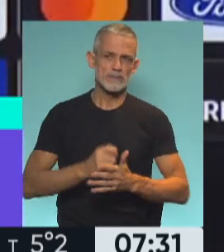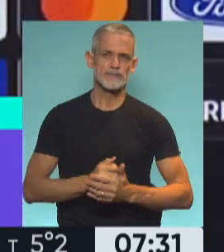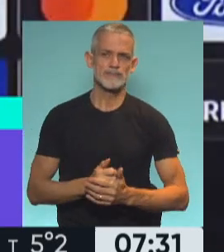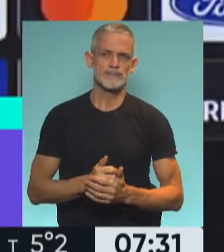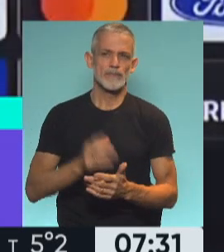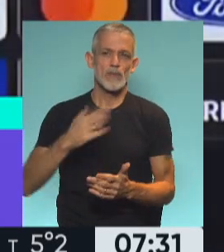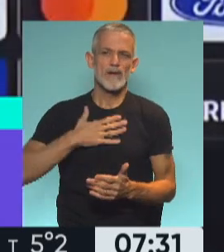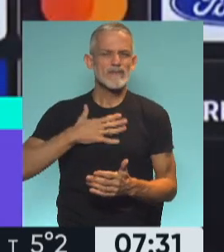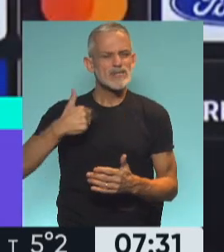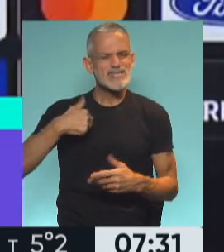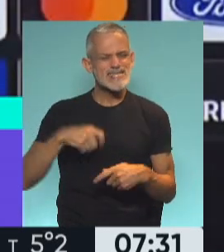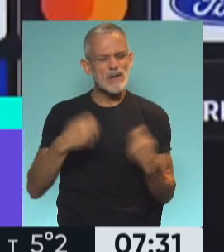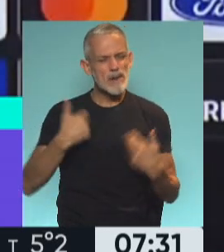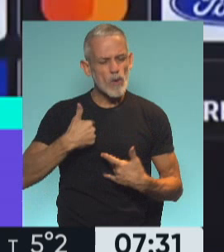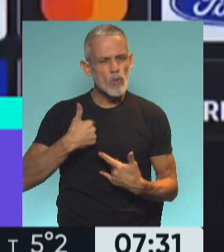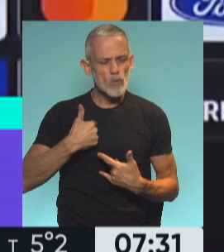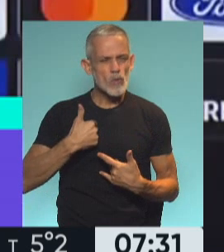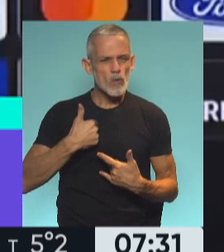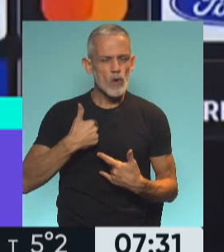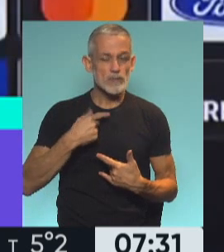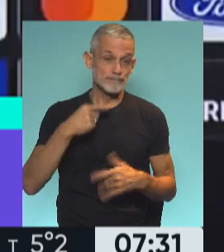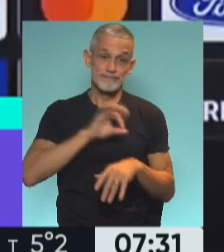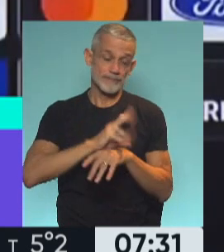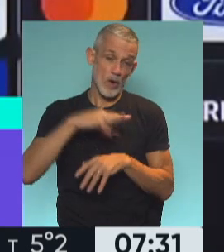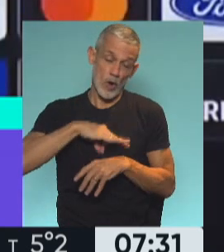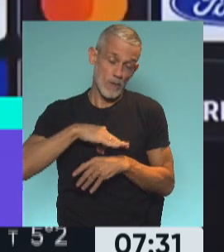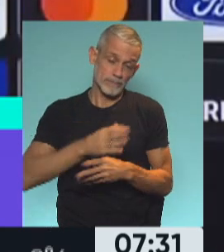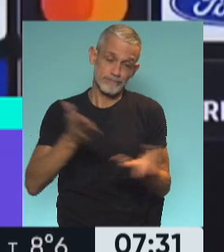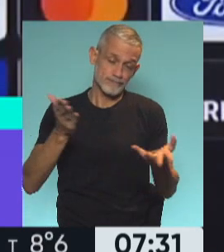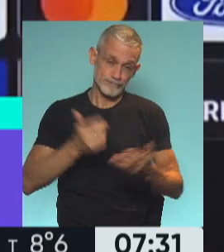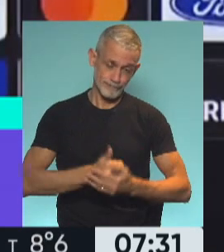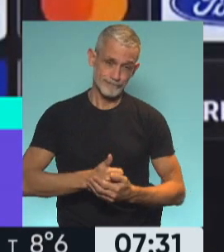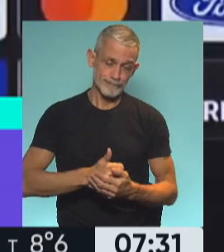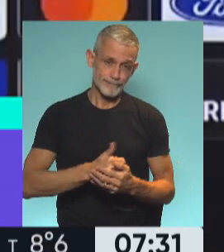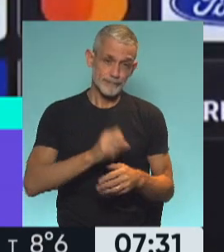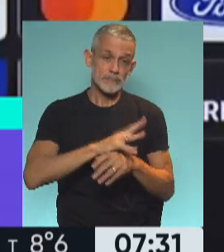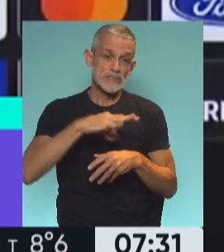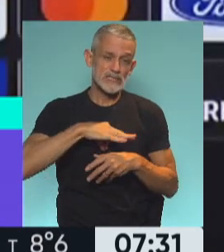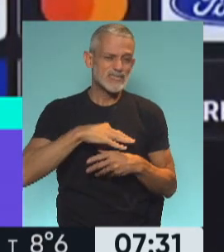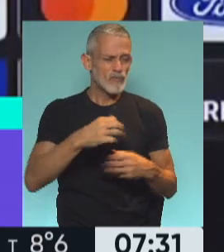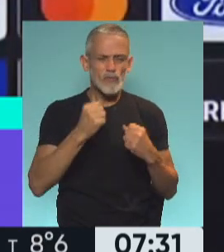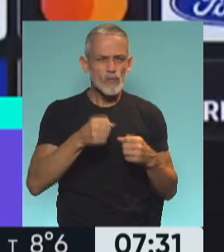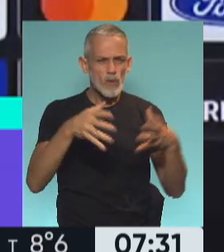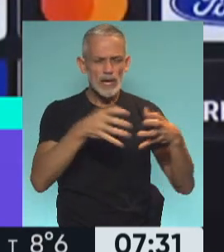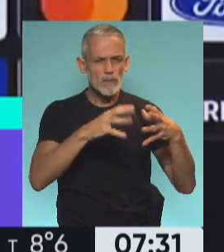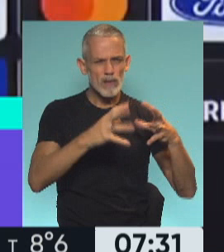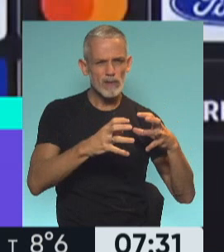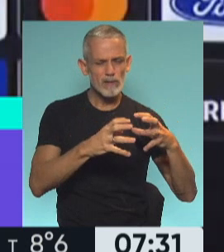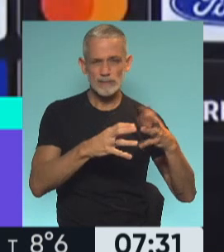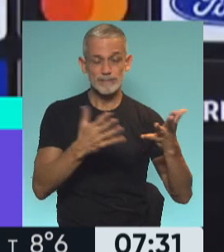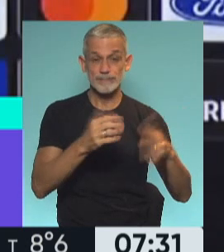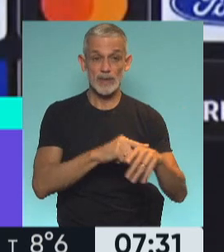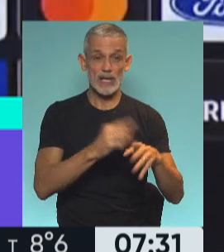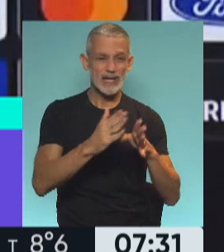Lo que nos perjudicó a nosotros fue el virus, claramente, que nos atacó muy fuerte y en etapas